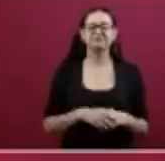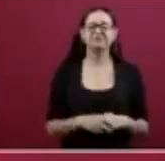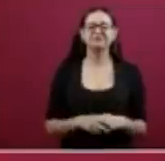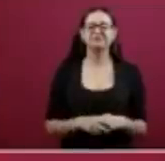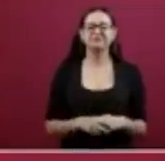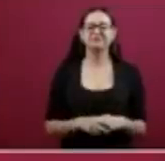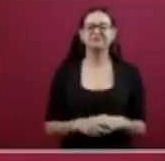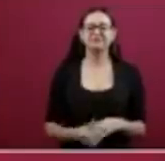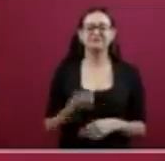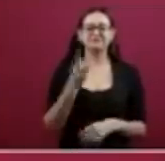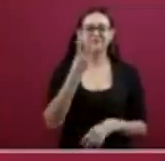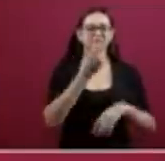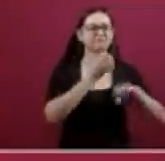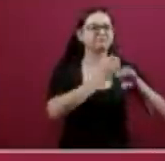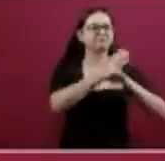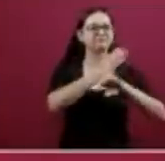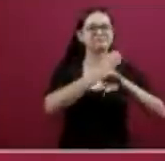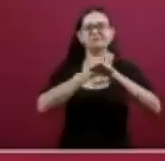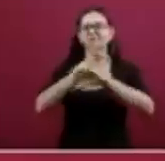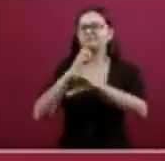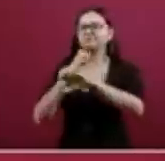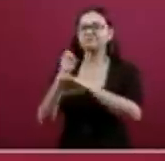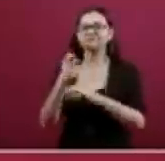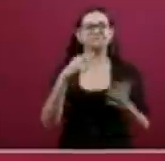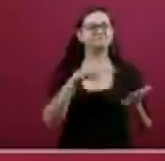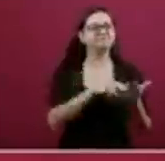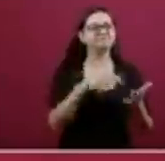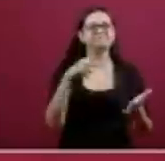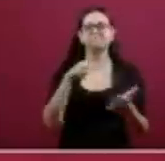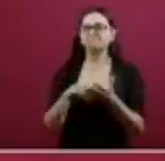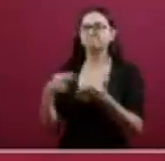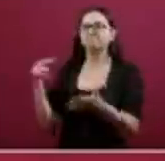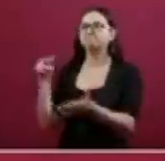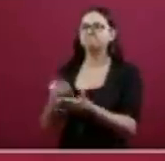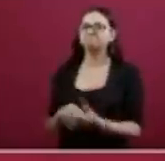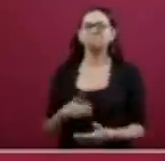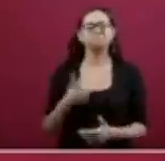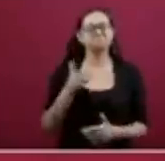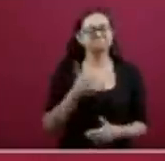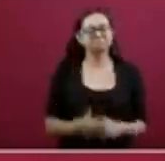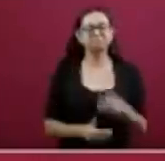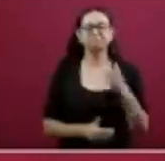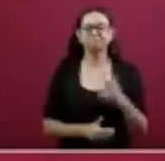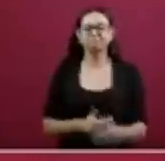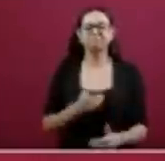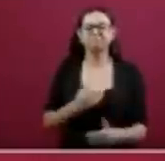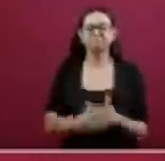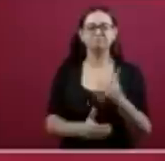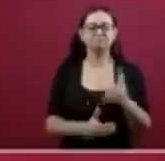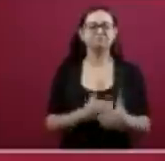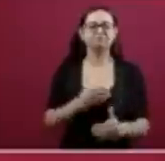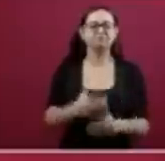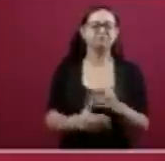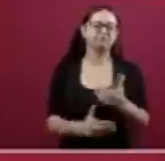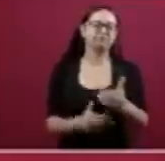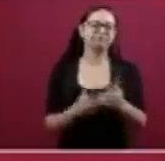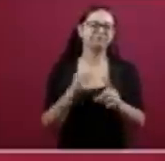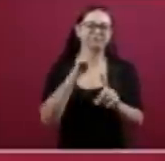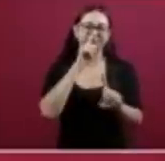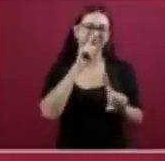tres estados y vamos avanzando en el